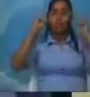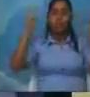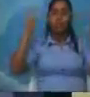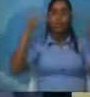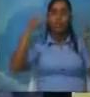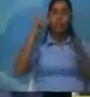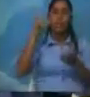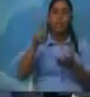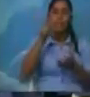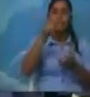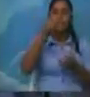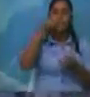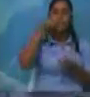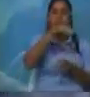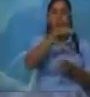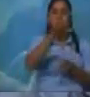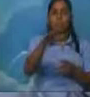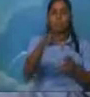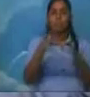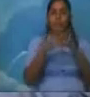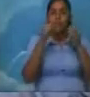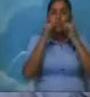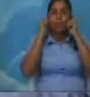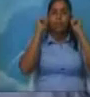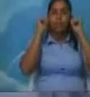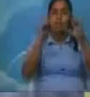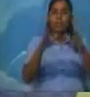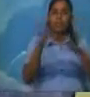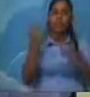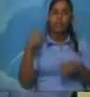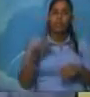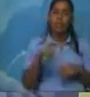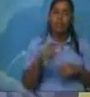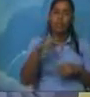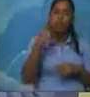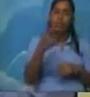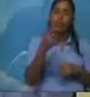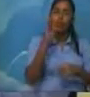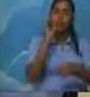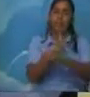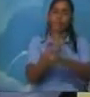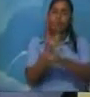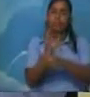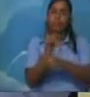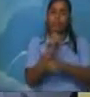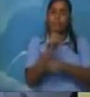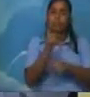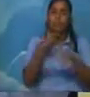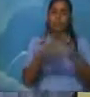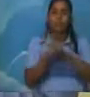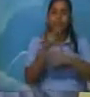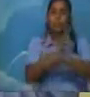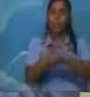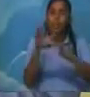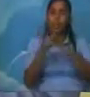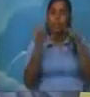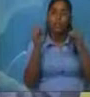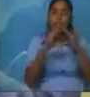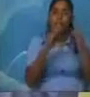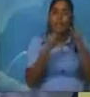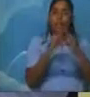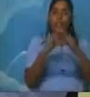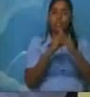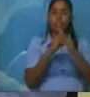para enseñarle al pueblo las bendiciones que hay cuando cuidamos ya no vamos a cuidar la casa que aunque tengamos que